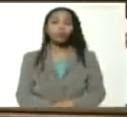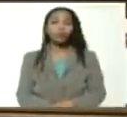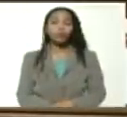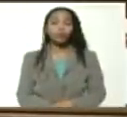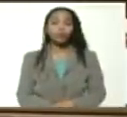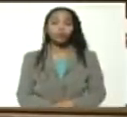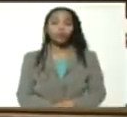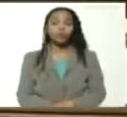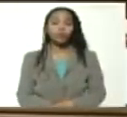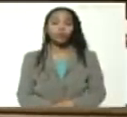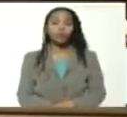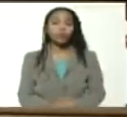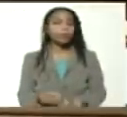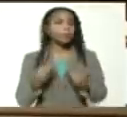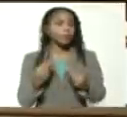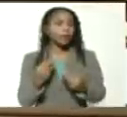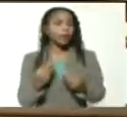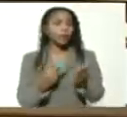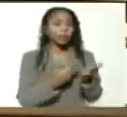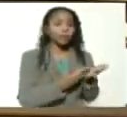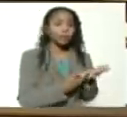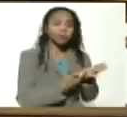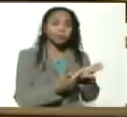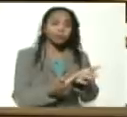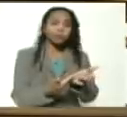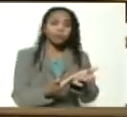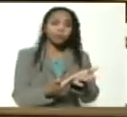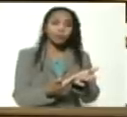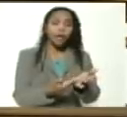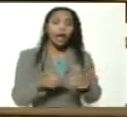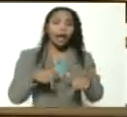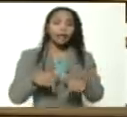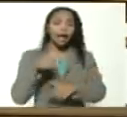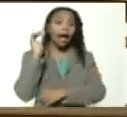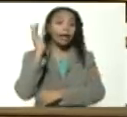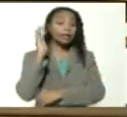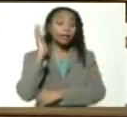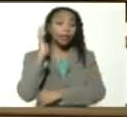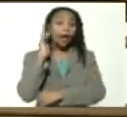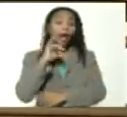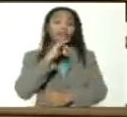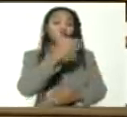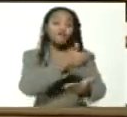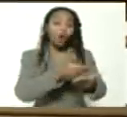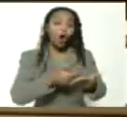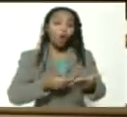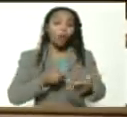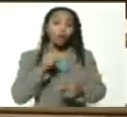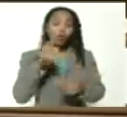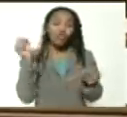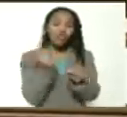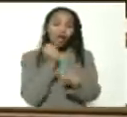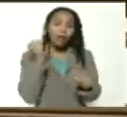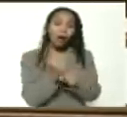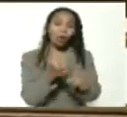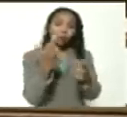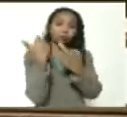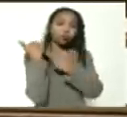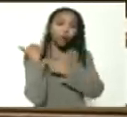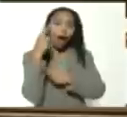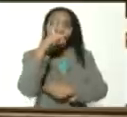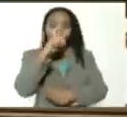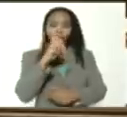Venezuela, para que presente ante esta magna asamblea el informe de su gestión correspondiente al